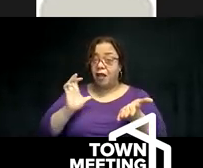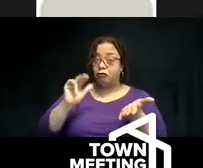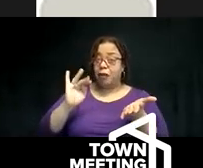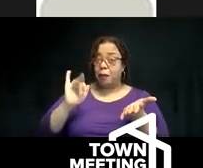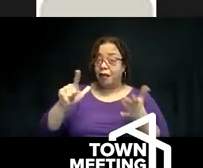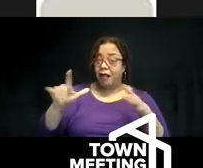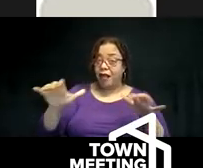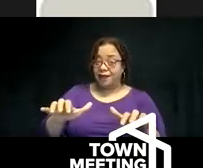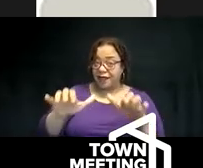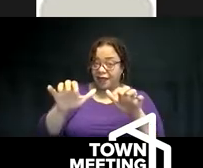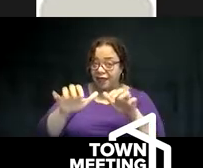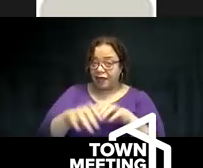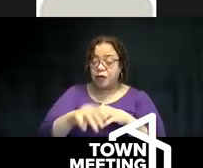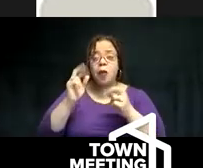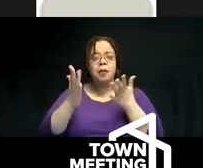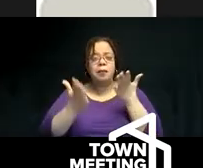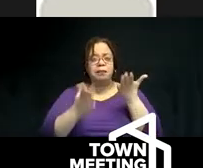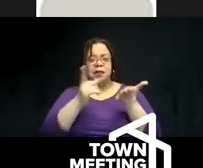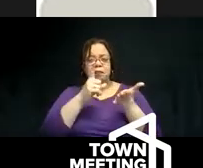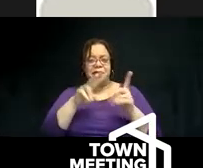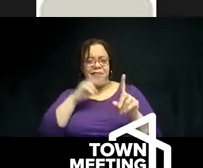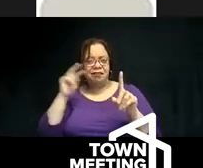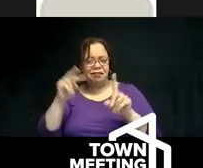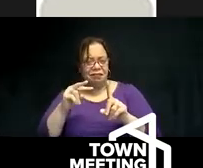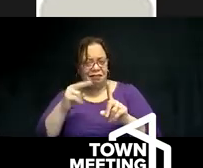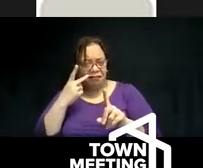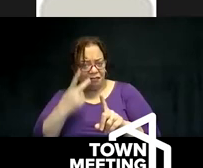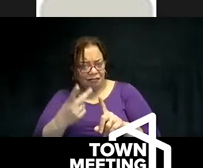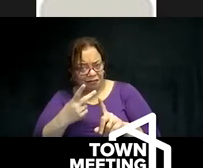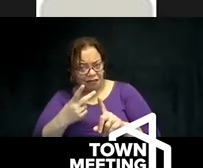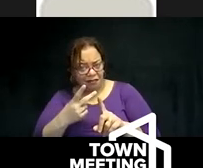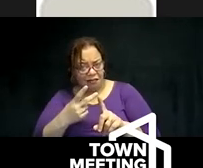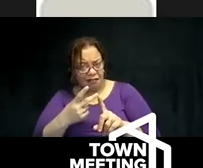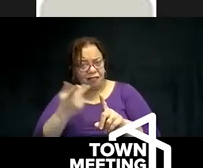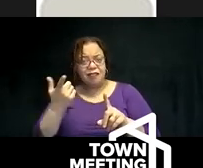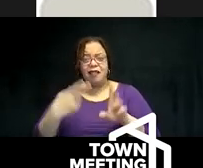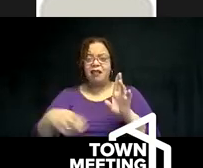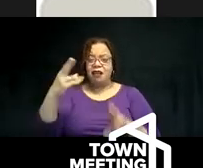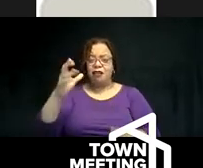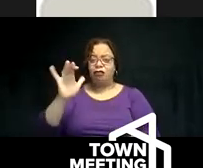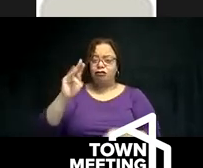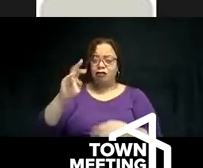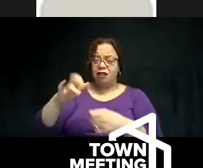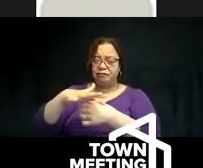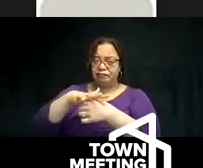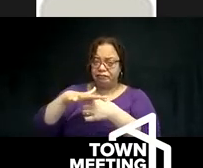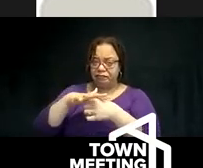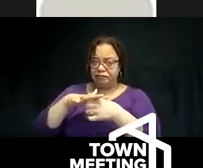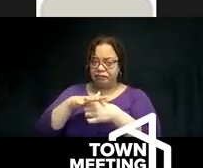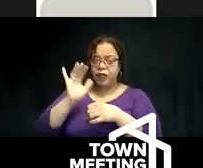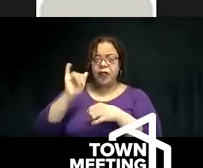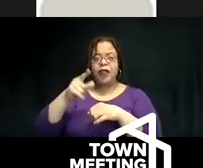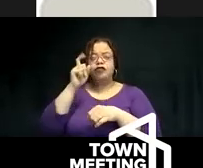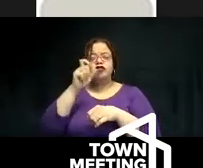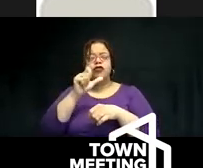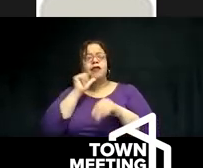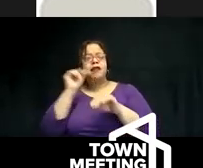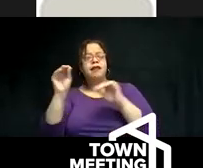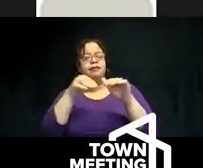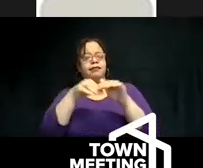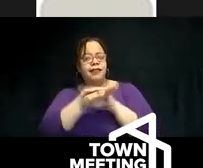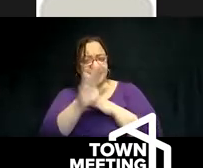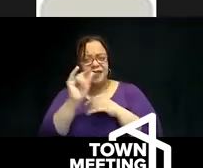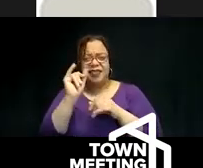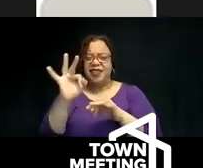alto crimen donde no te debes estar moviendo si tienes un historial, un trasfondo.